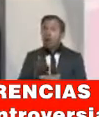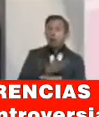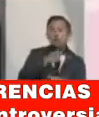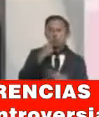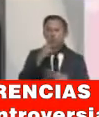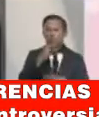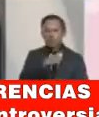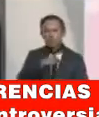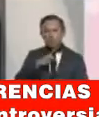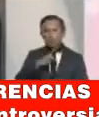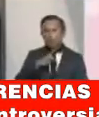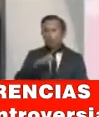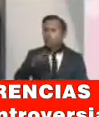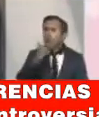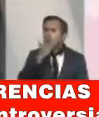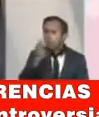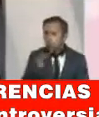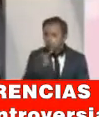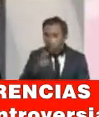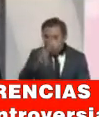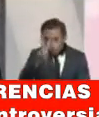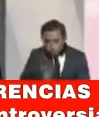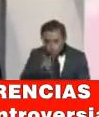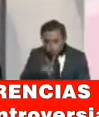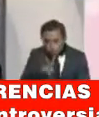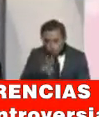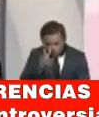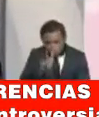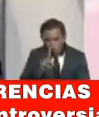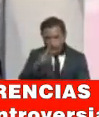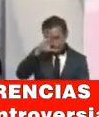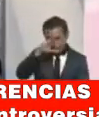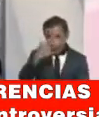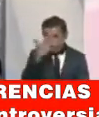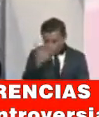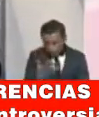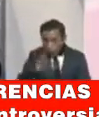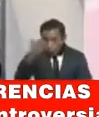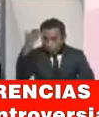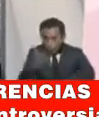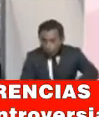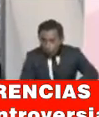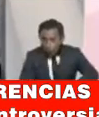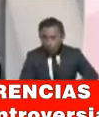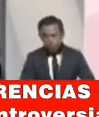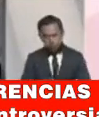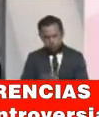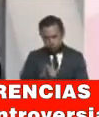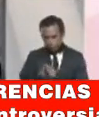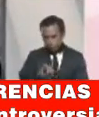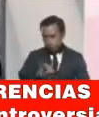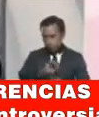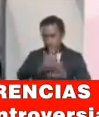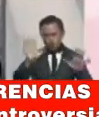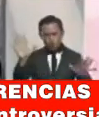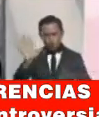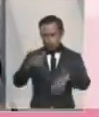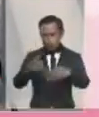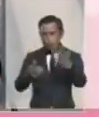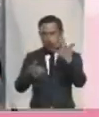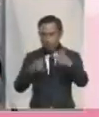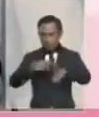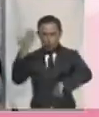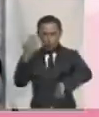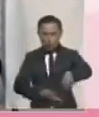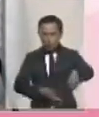habla literalmente o sí, candidato? Sí, claro. ¿Mocharle claro la mano literalmente? Literalmente. A ver, explíqueme, por favor. Que al que robe hay que